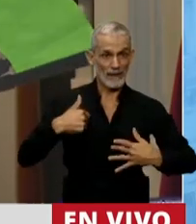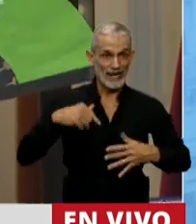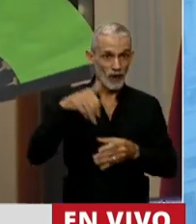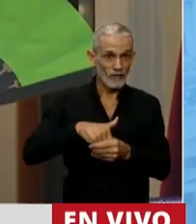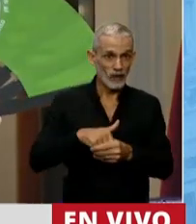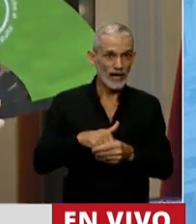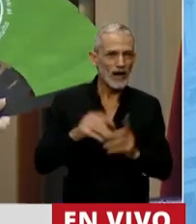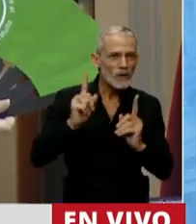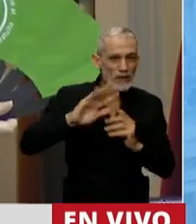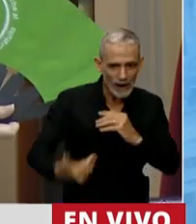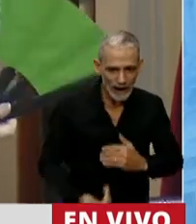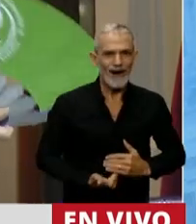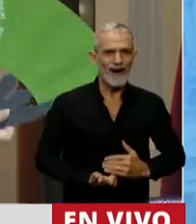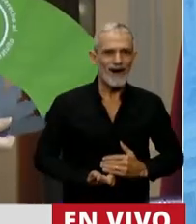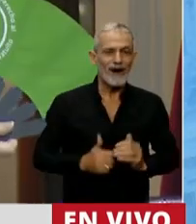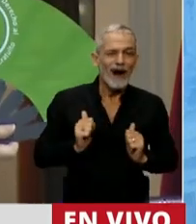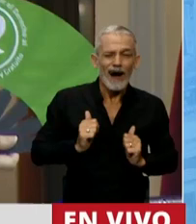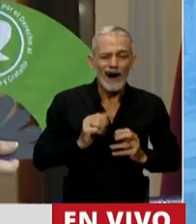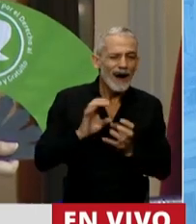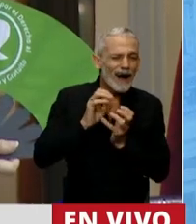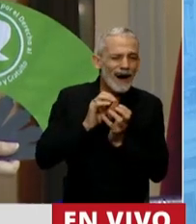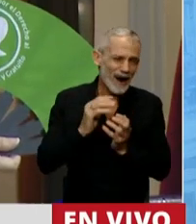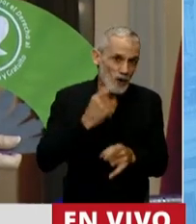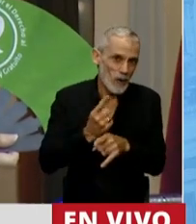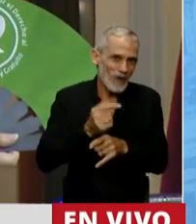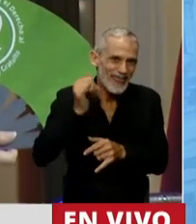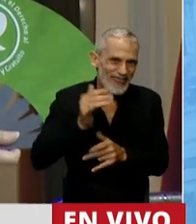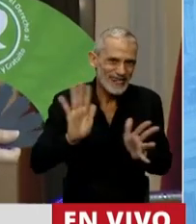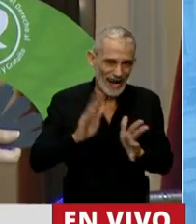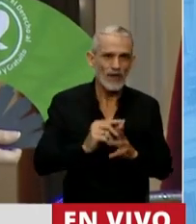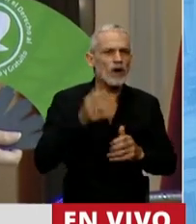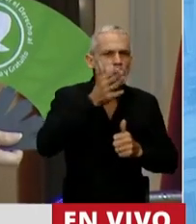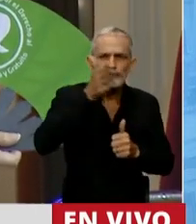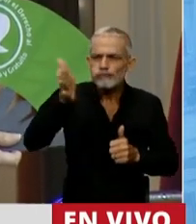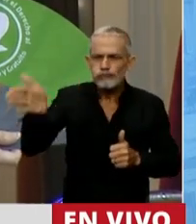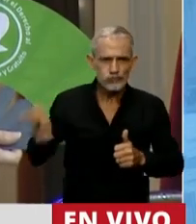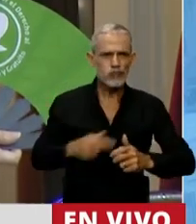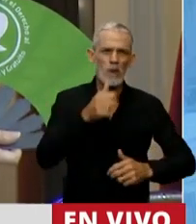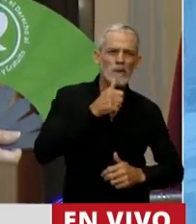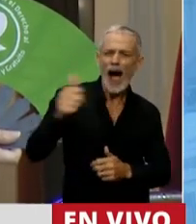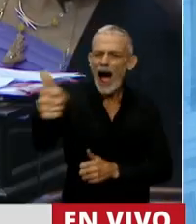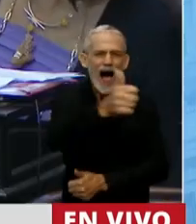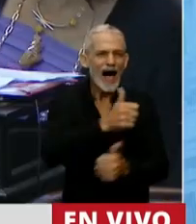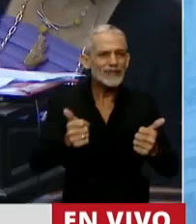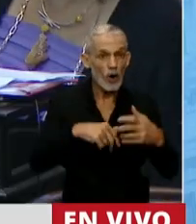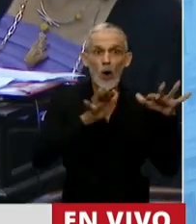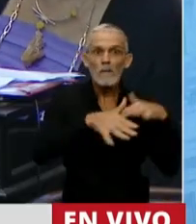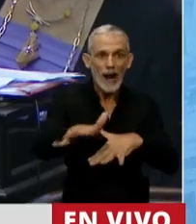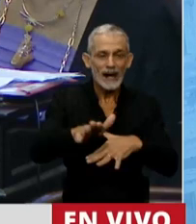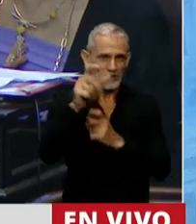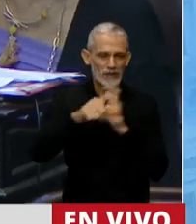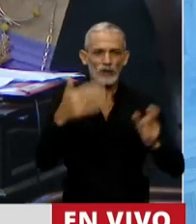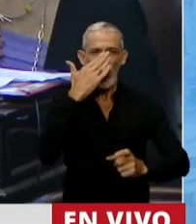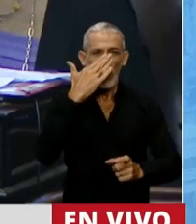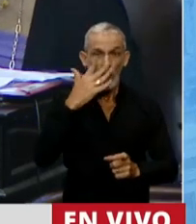panza de la mamá, que no se pueden hacer oír. En cada recorrido, cada visita, cada mateada, cada marcha, los cordobeses me